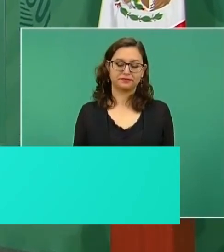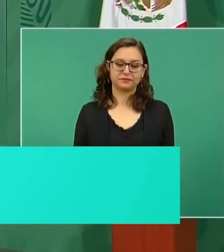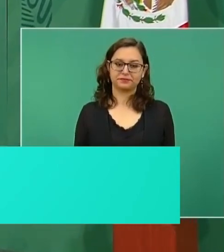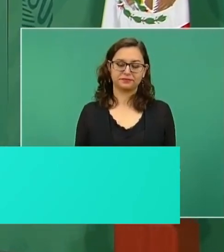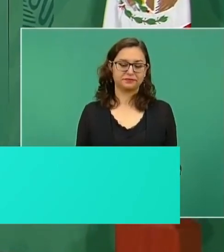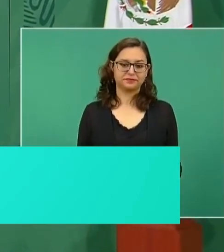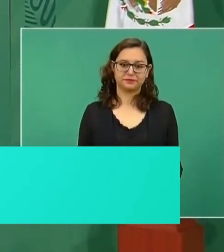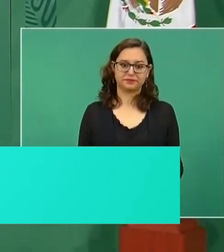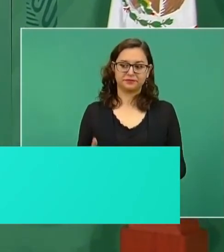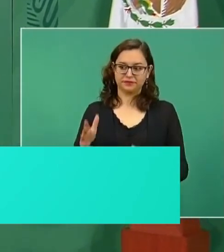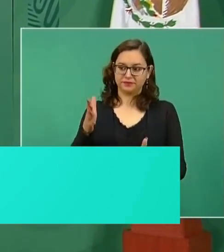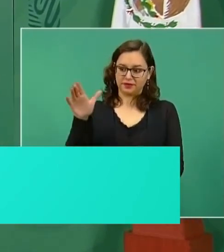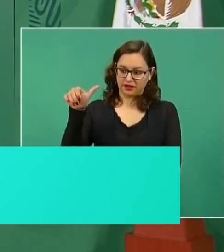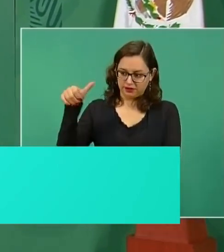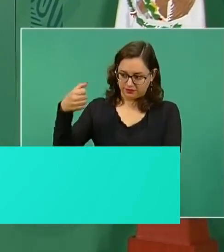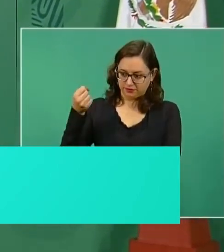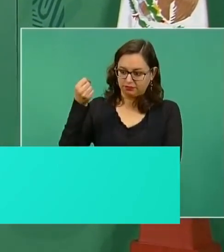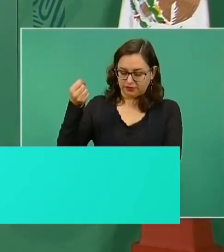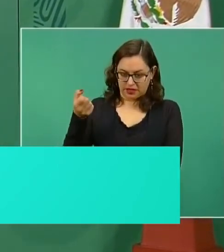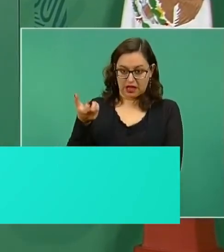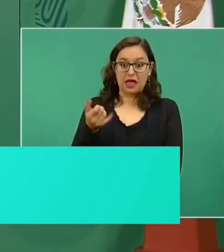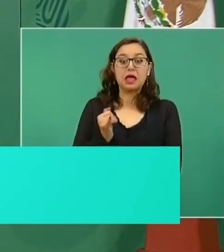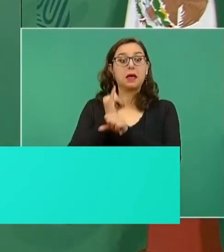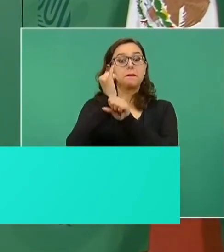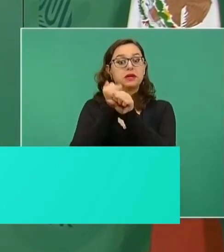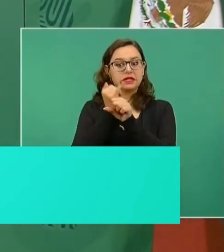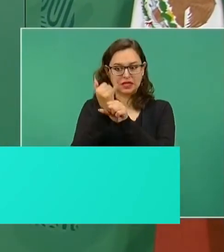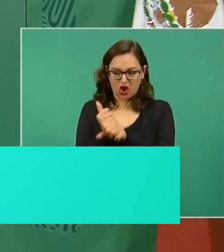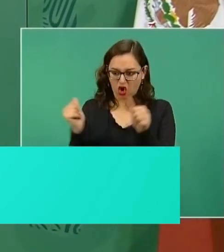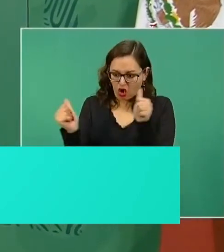Ahora es investigación aplicada.